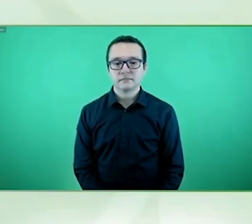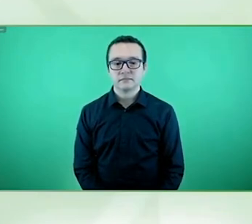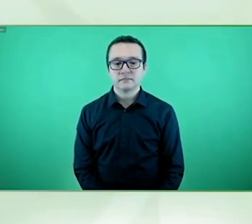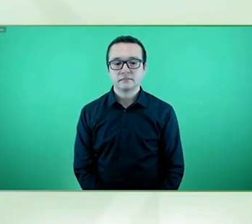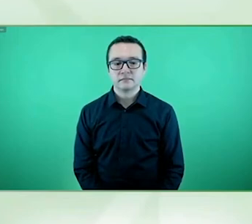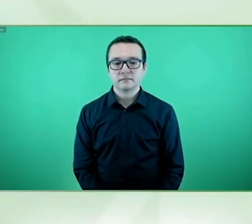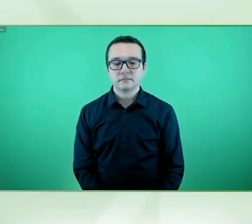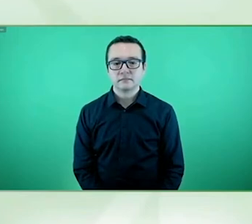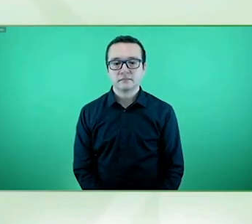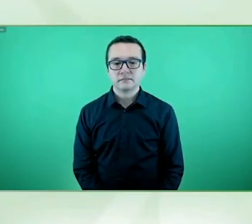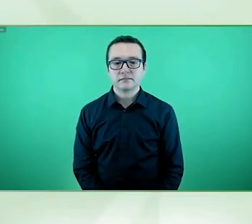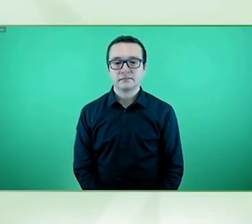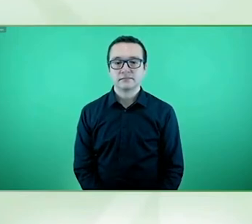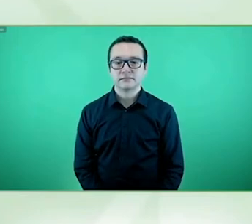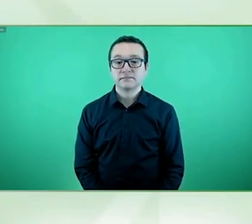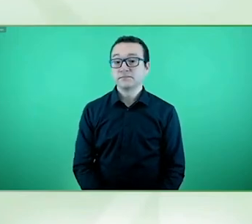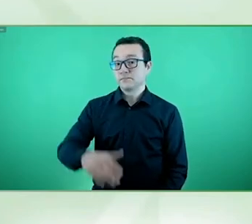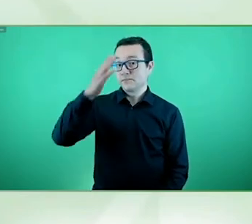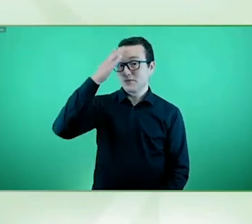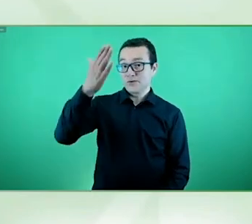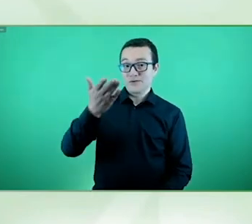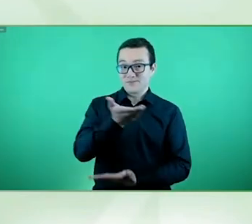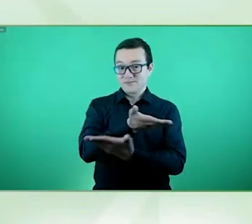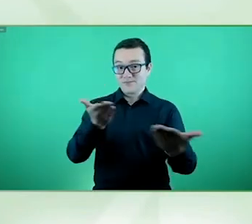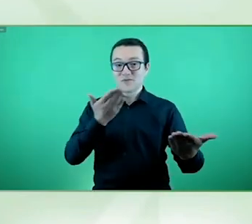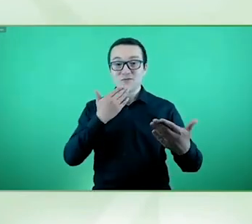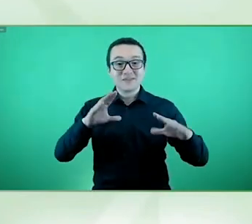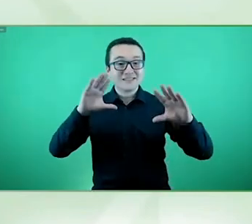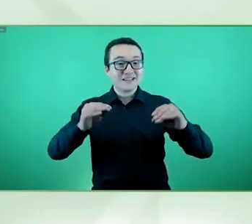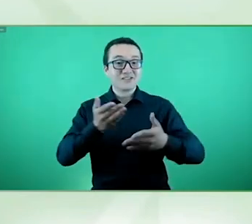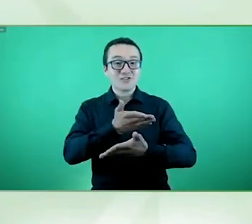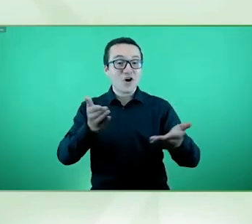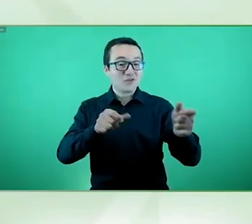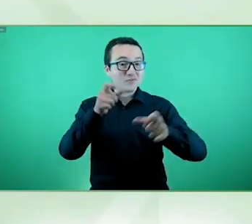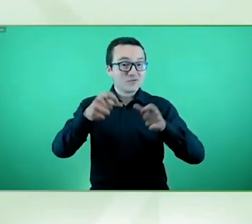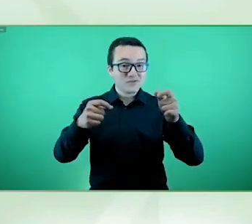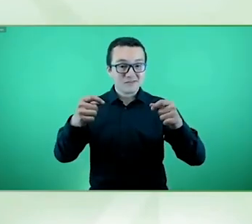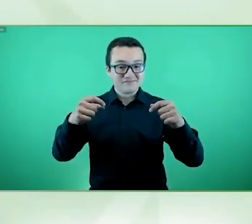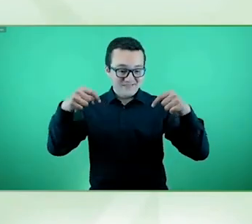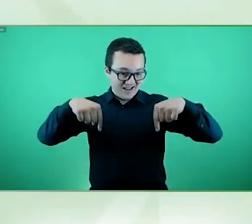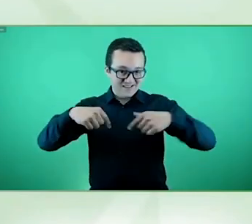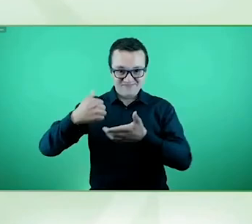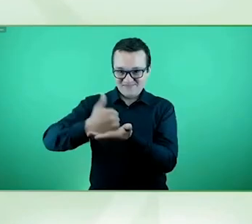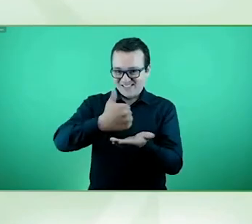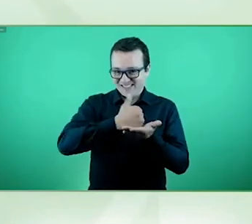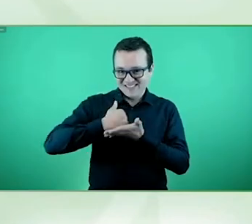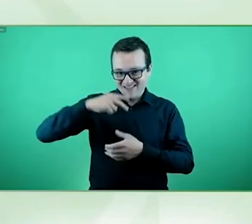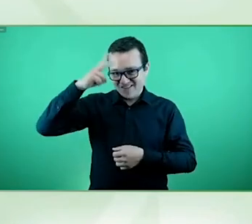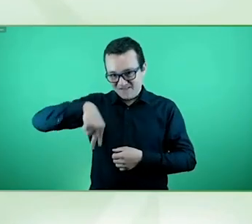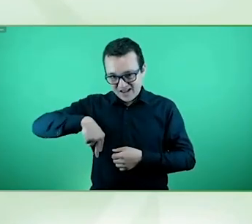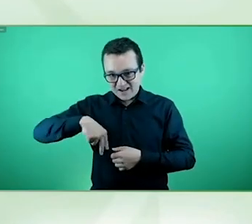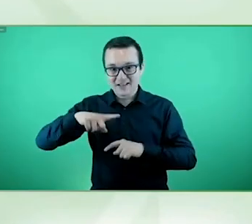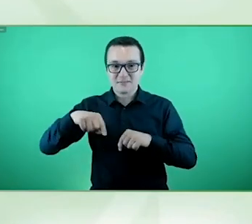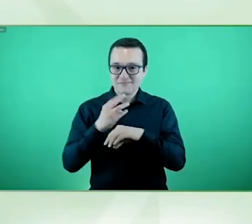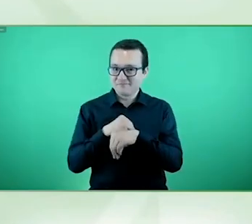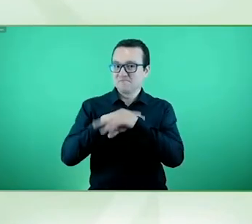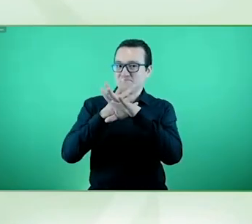Hola, buenas tardes a todas las personas que nos escuchan presencial y virtualmente. Les doy la bienvenida